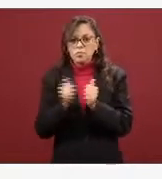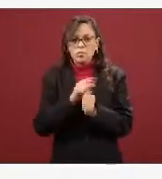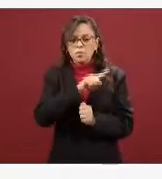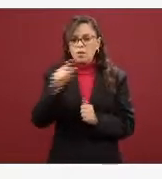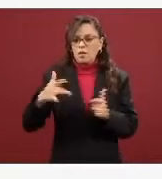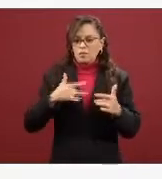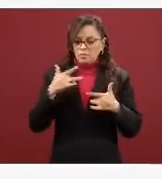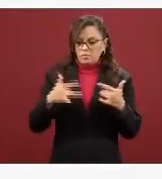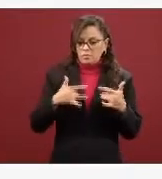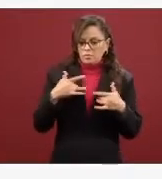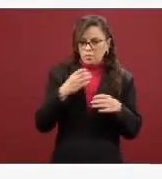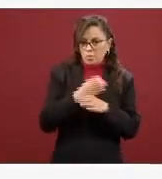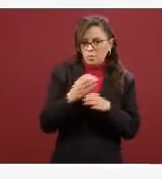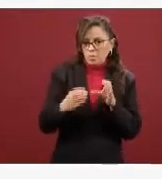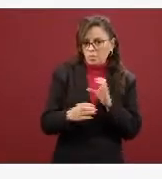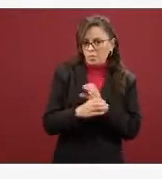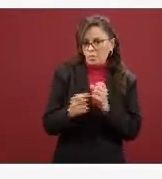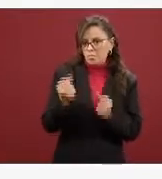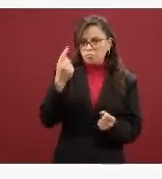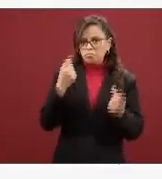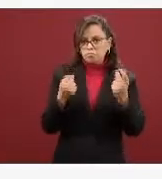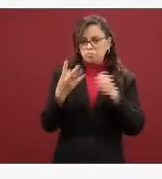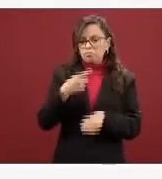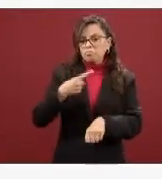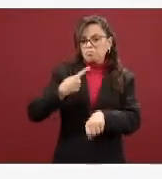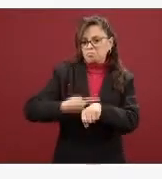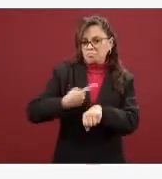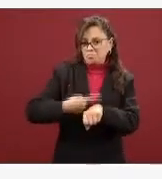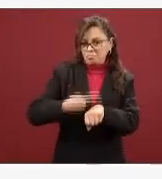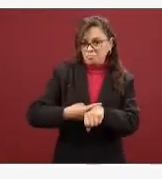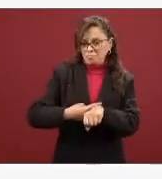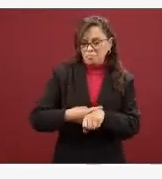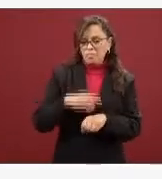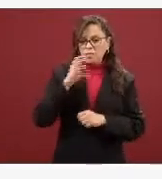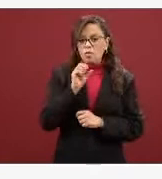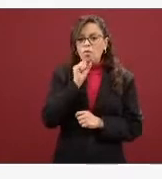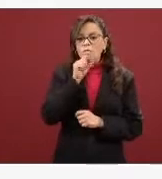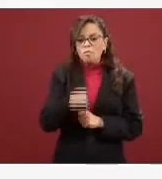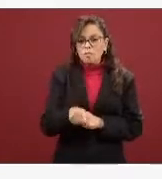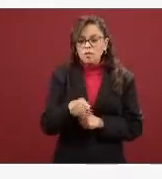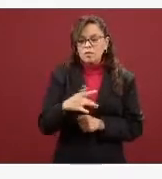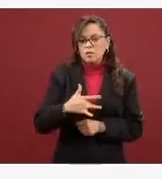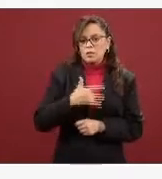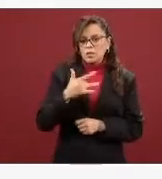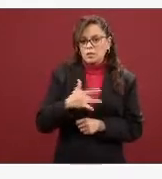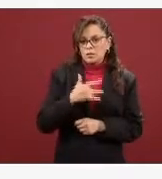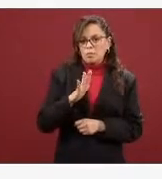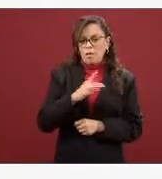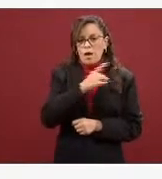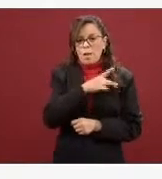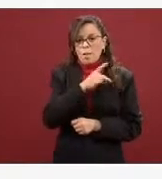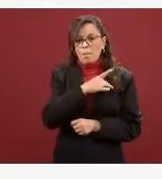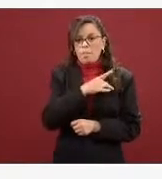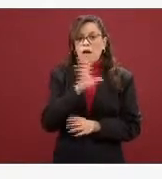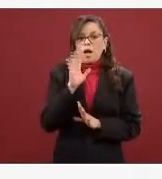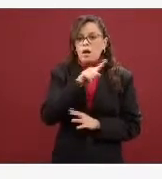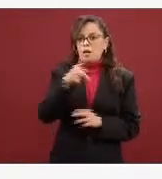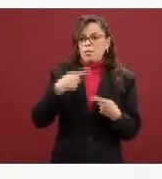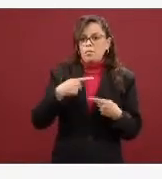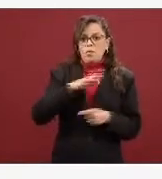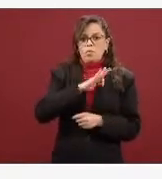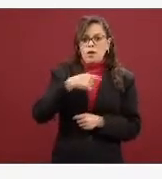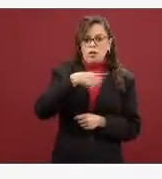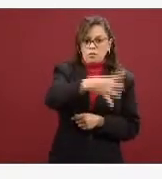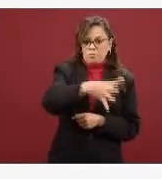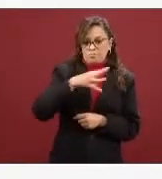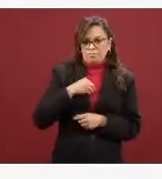sugerir algún tipo de enfermedad, o que inclusive estén todo el tiempo con el miedo de contagio. Otra de las cosas que